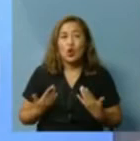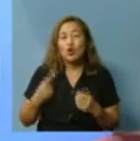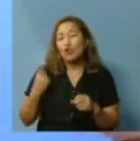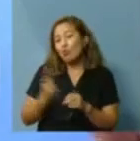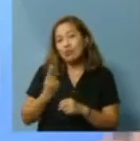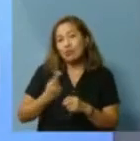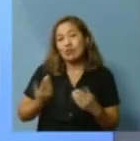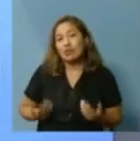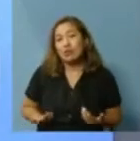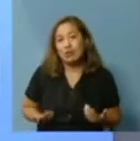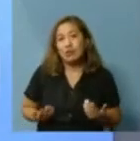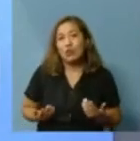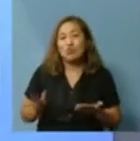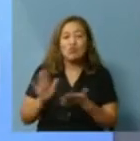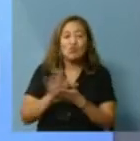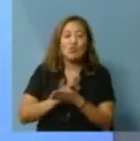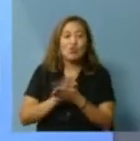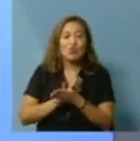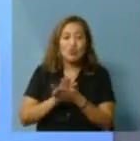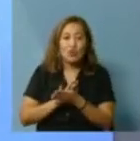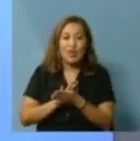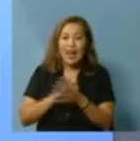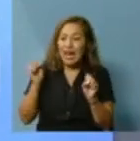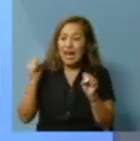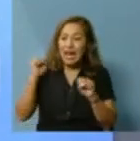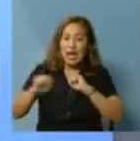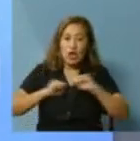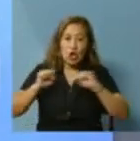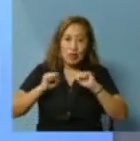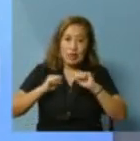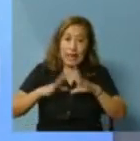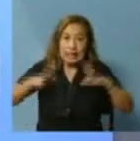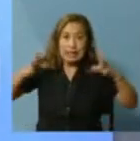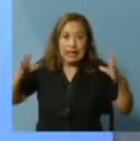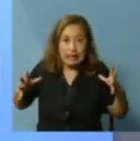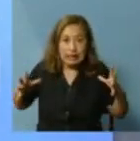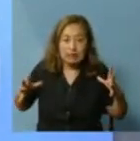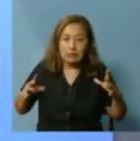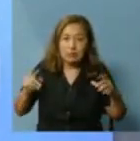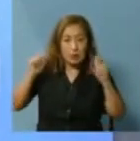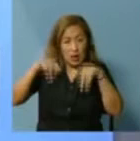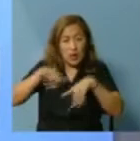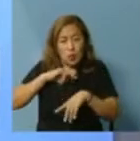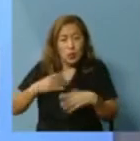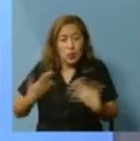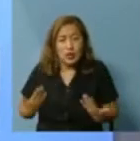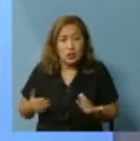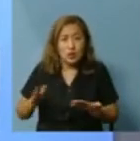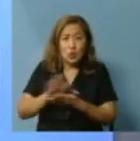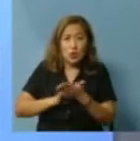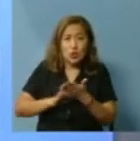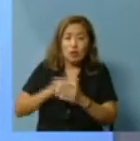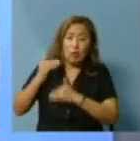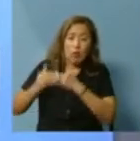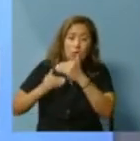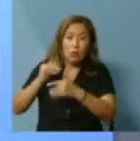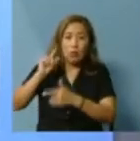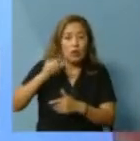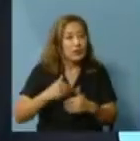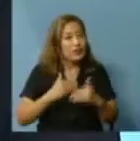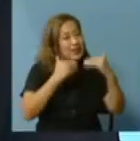posibilidades de solucionar la macroeconomía pero si lo que está acá en jujuy con lo que venimos realizando